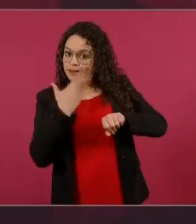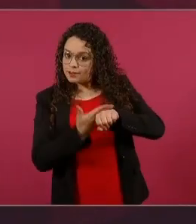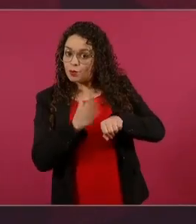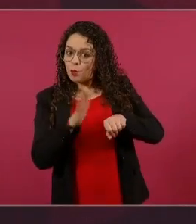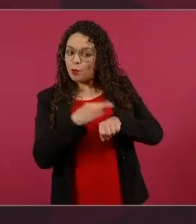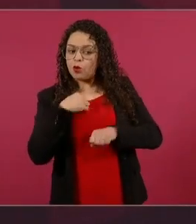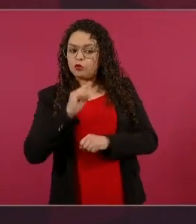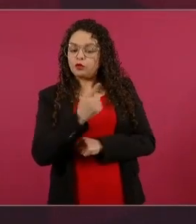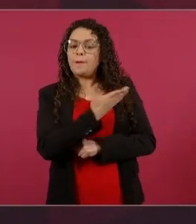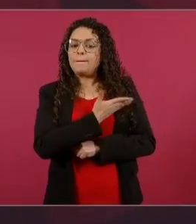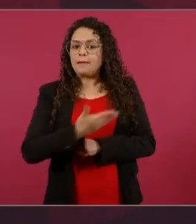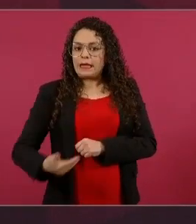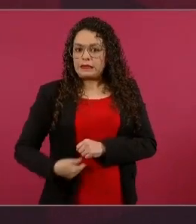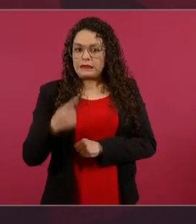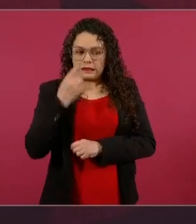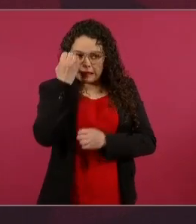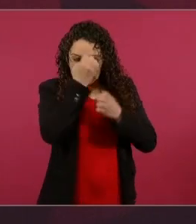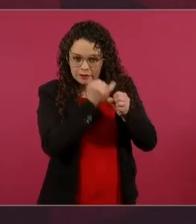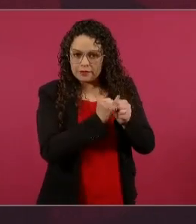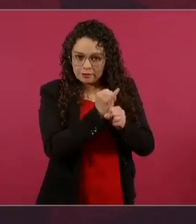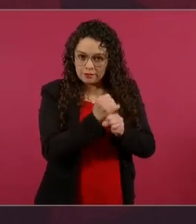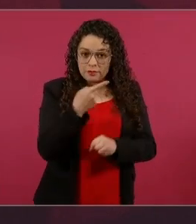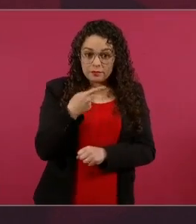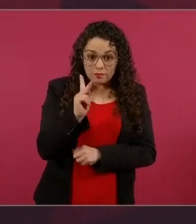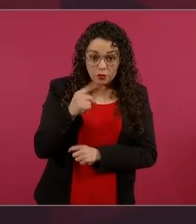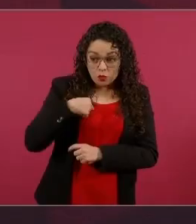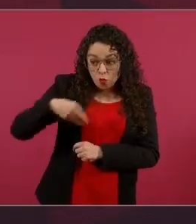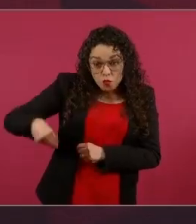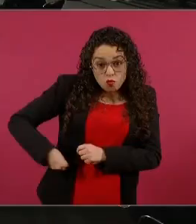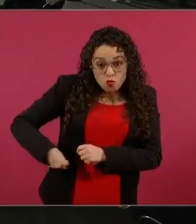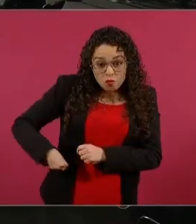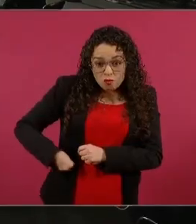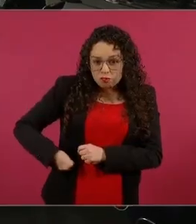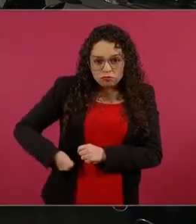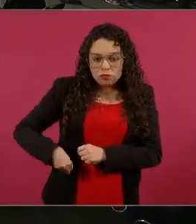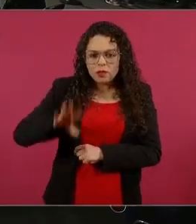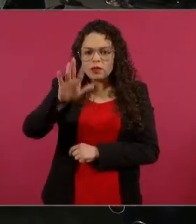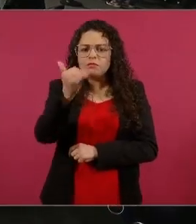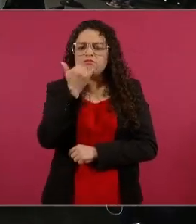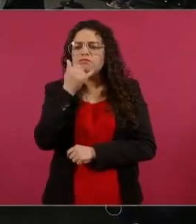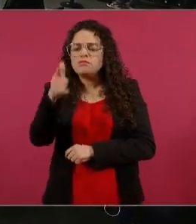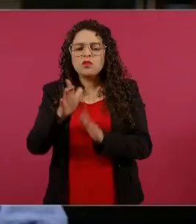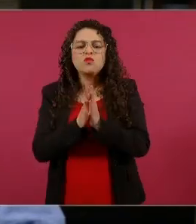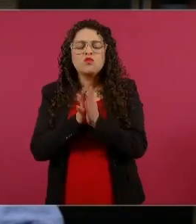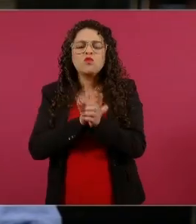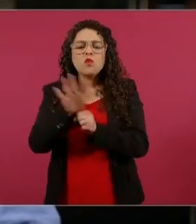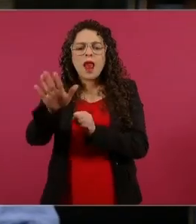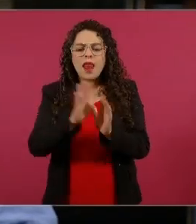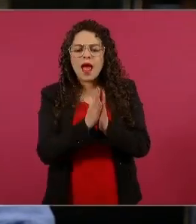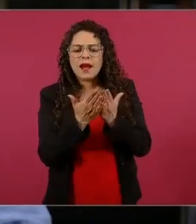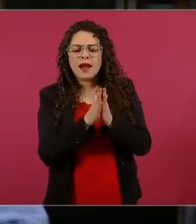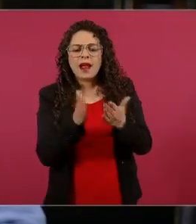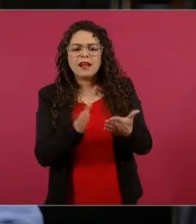culpable no tengo nada que ver con eso o sea qué revista es fores México